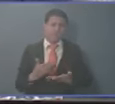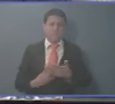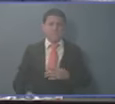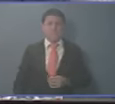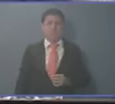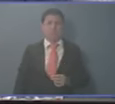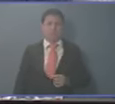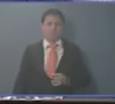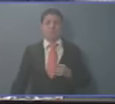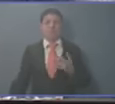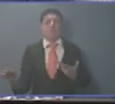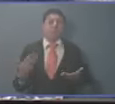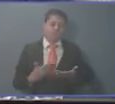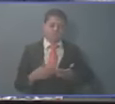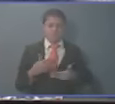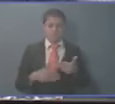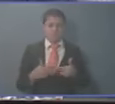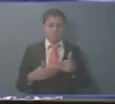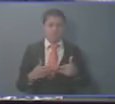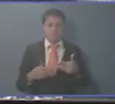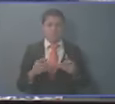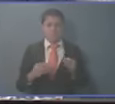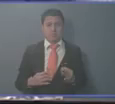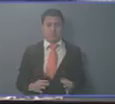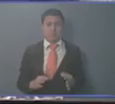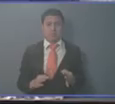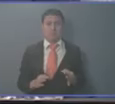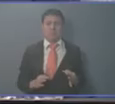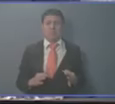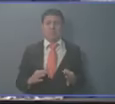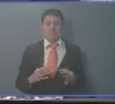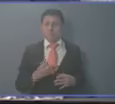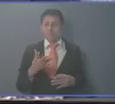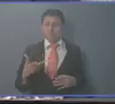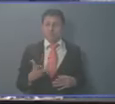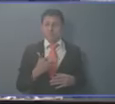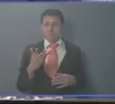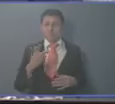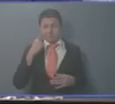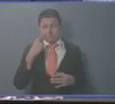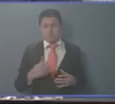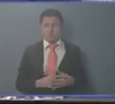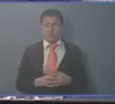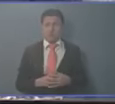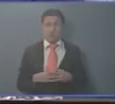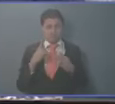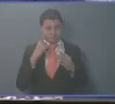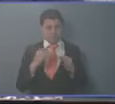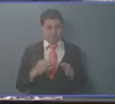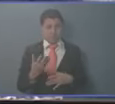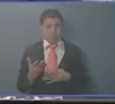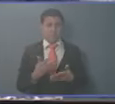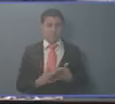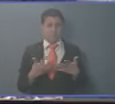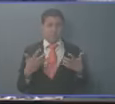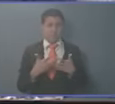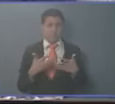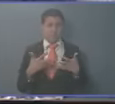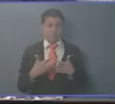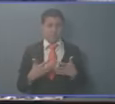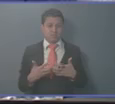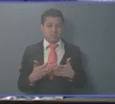a través de este procedimiento especial. Pero yo quiero invitar a los colegas que nos centremos en la esencia de